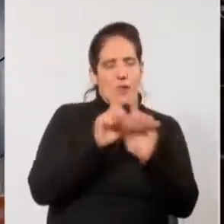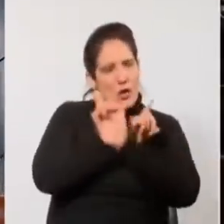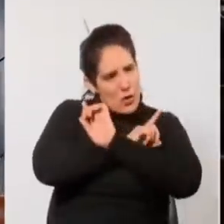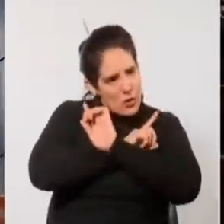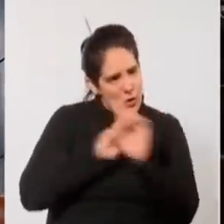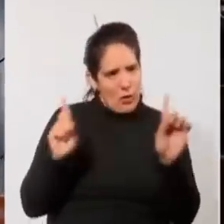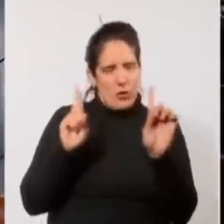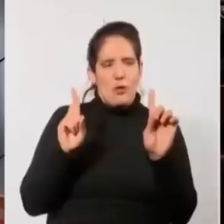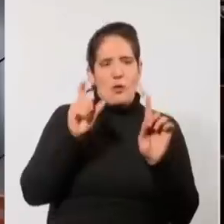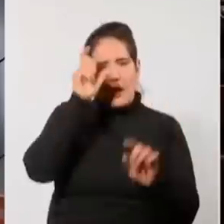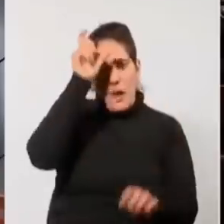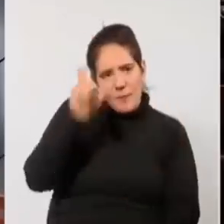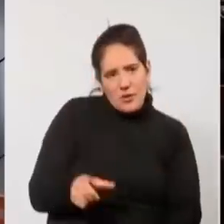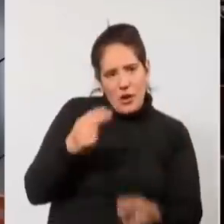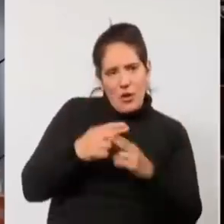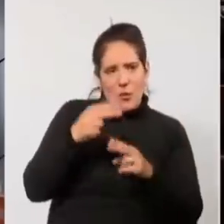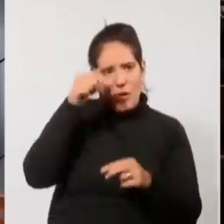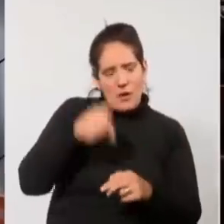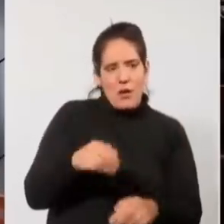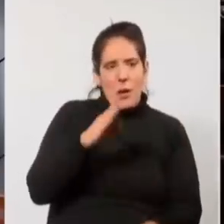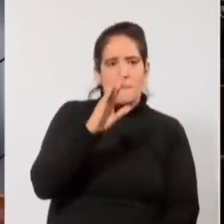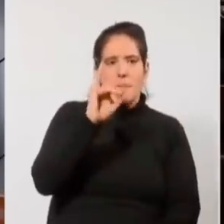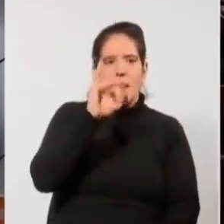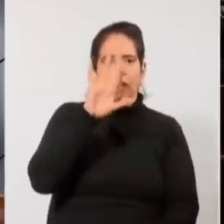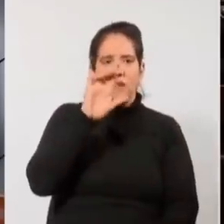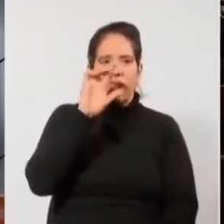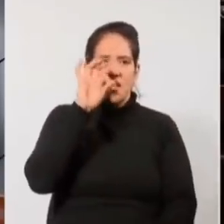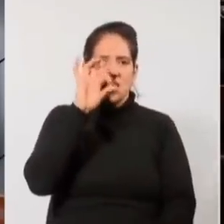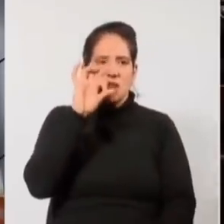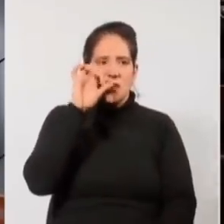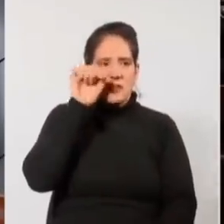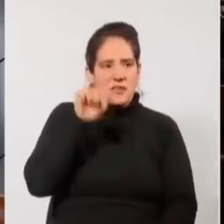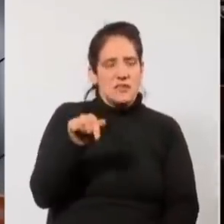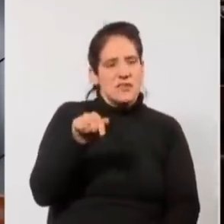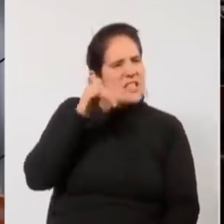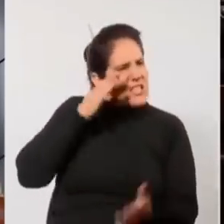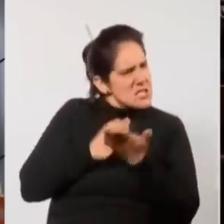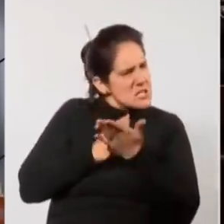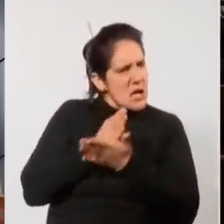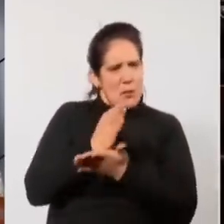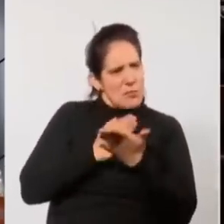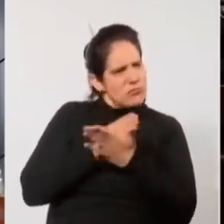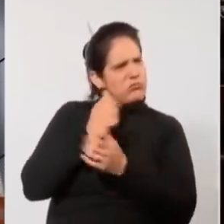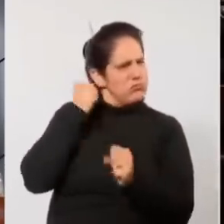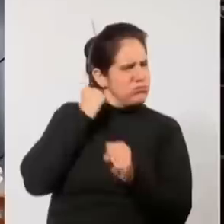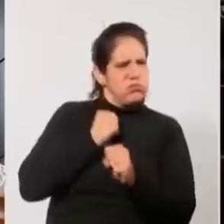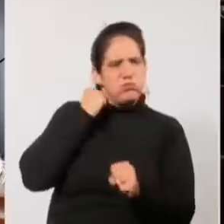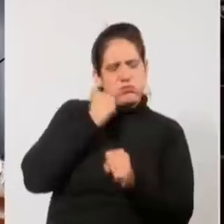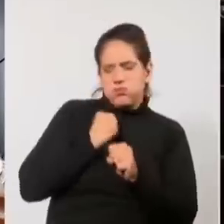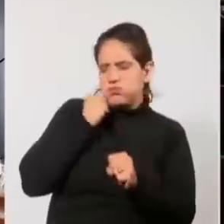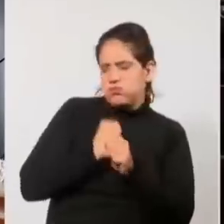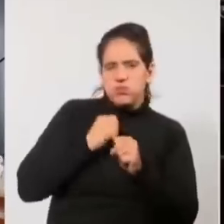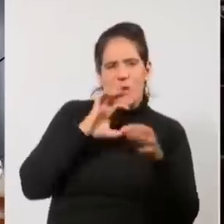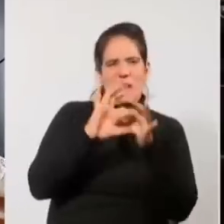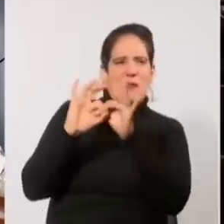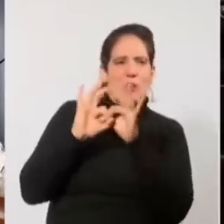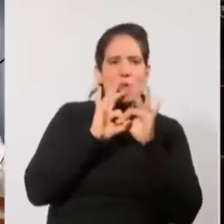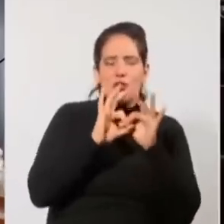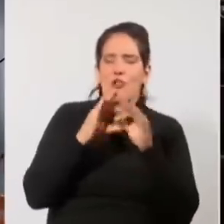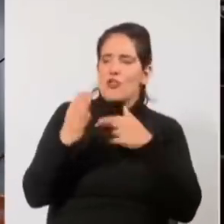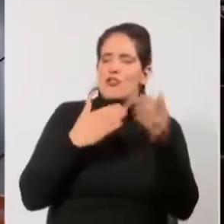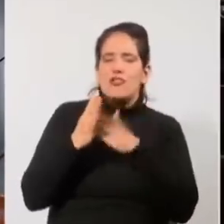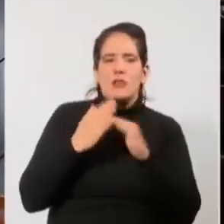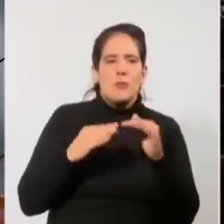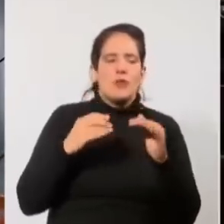La persona que se nombró acá, que es Jaime Pérez, senador de la República, siempre trabajó por la unidad sin exclusiones. Y eso es lo